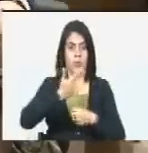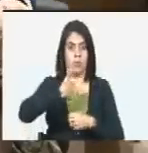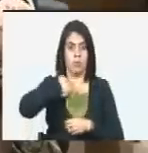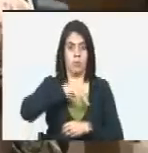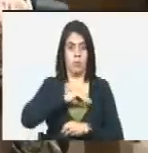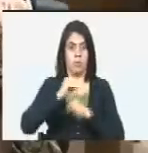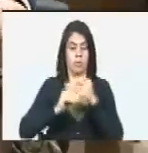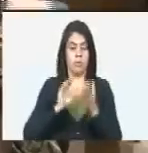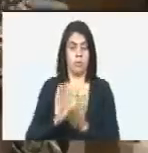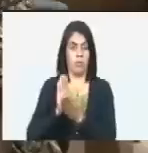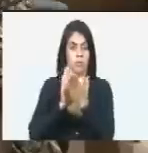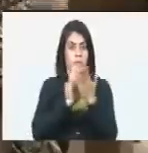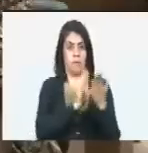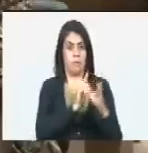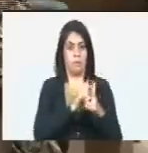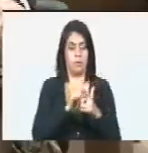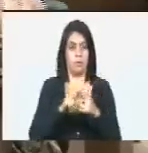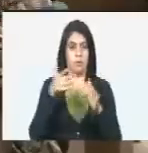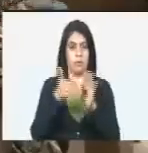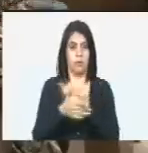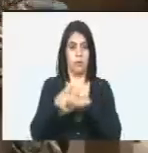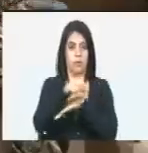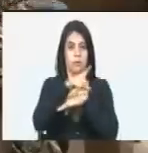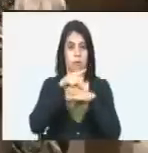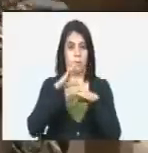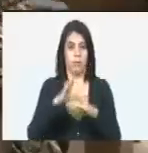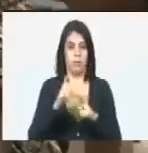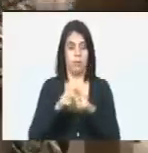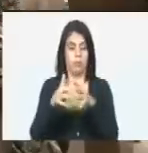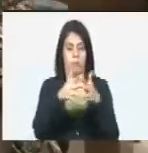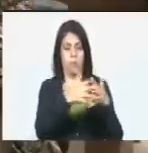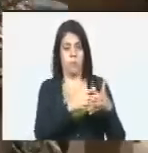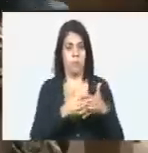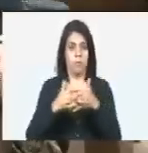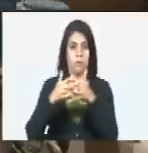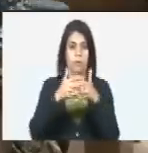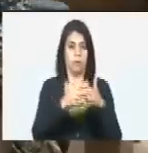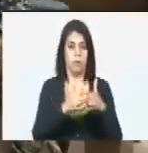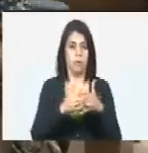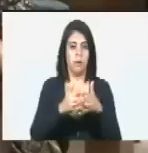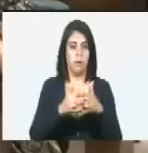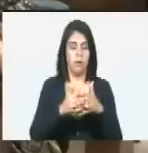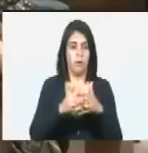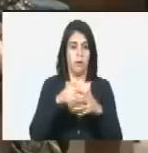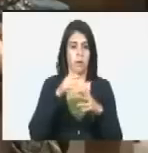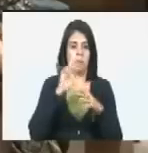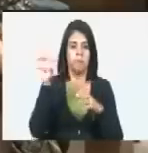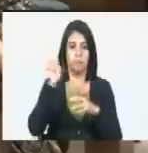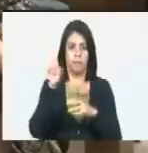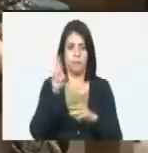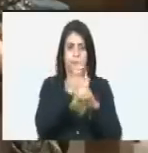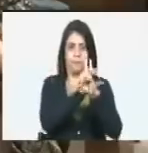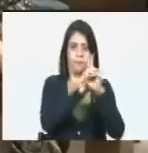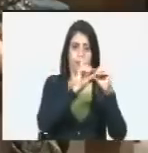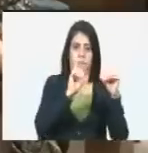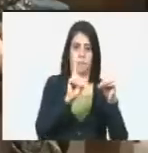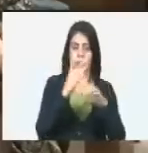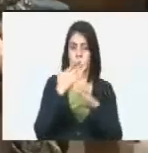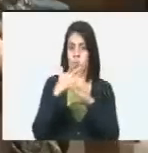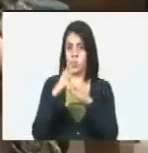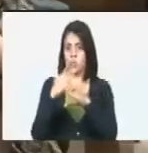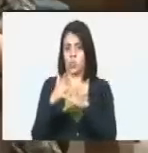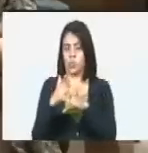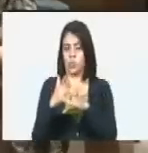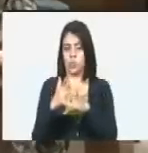estamos enfrentando al gobierno de los Estados Unidos, sea republicano o sea demócrata. La